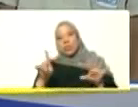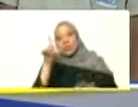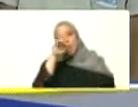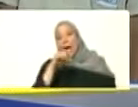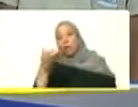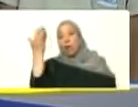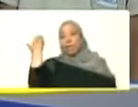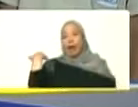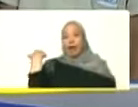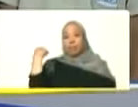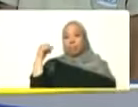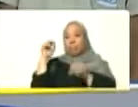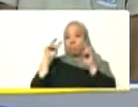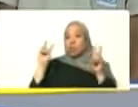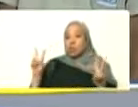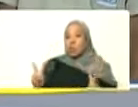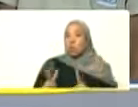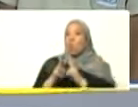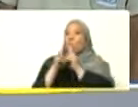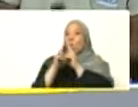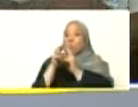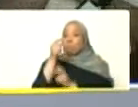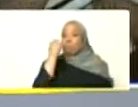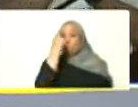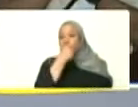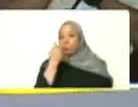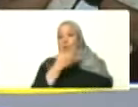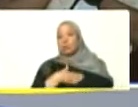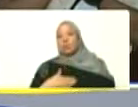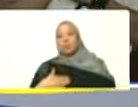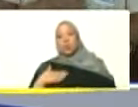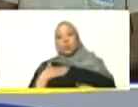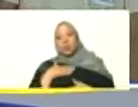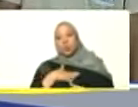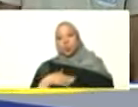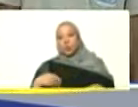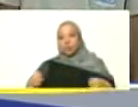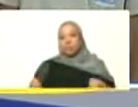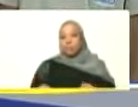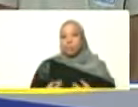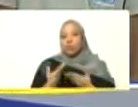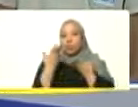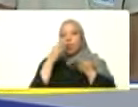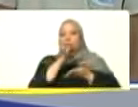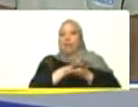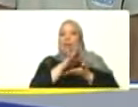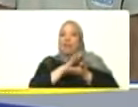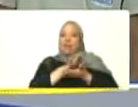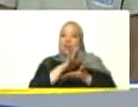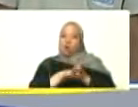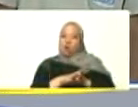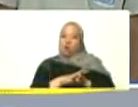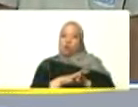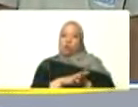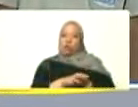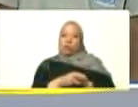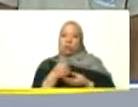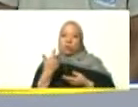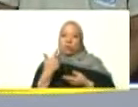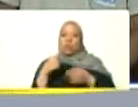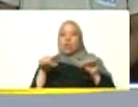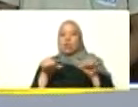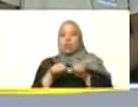años. Y siento la tranquilidad espiritual de haber sido y